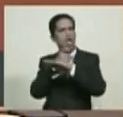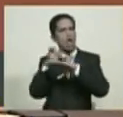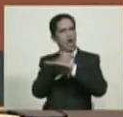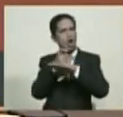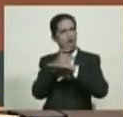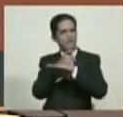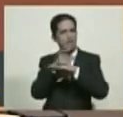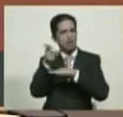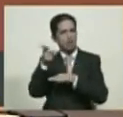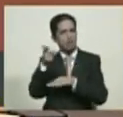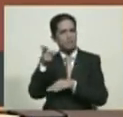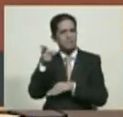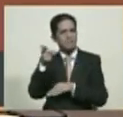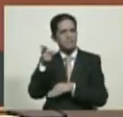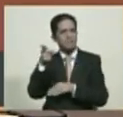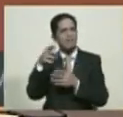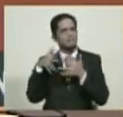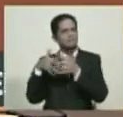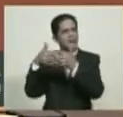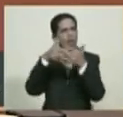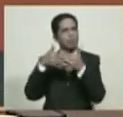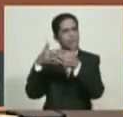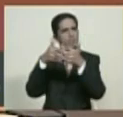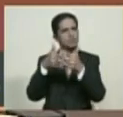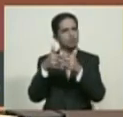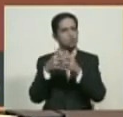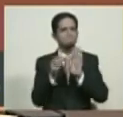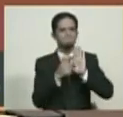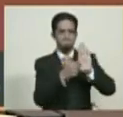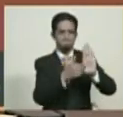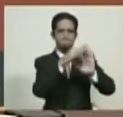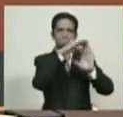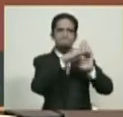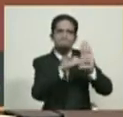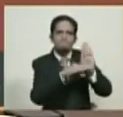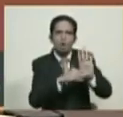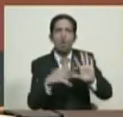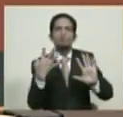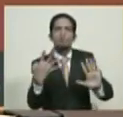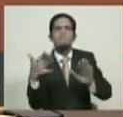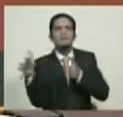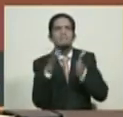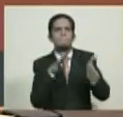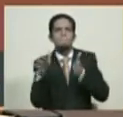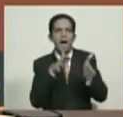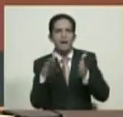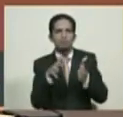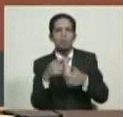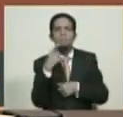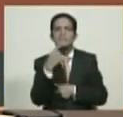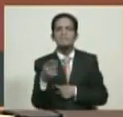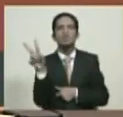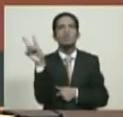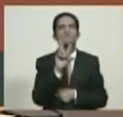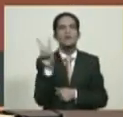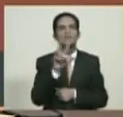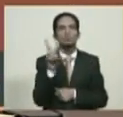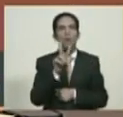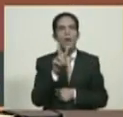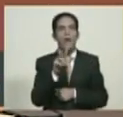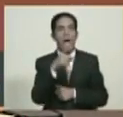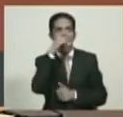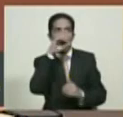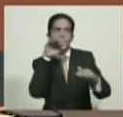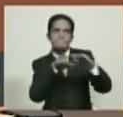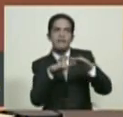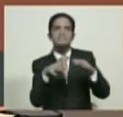Hussein Obama emite un decreto, una orden ejecutiva, el 9 de marzo del 2015, considerando a Venezuela una amenaza a la